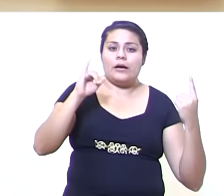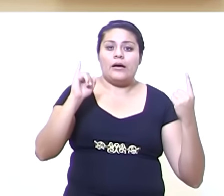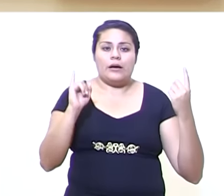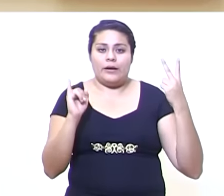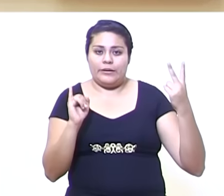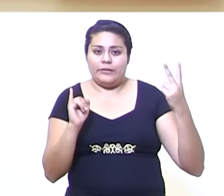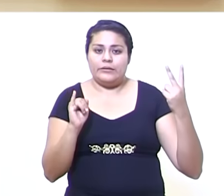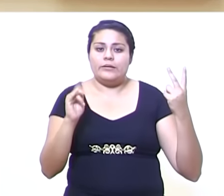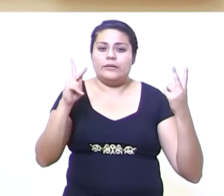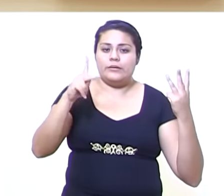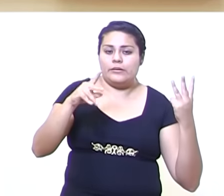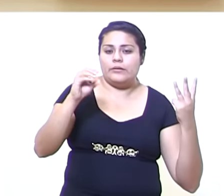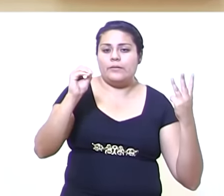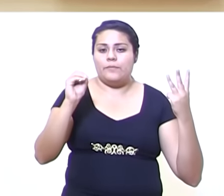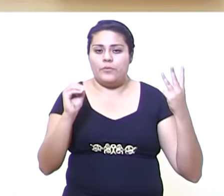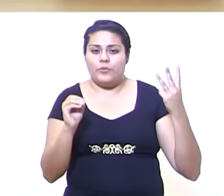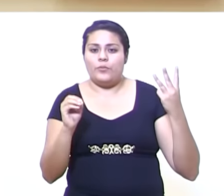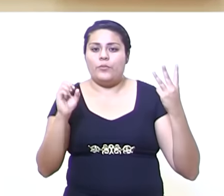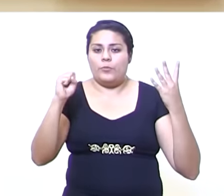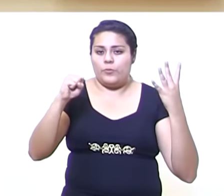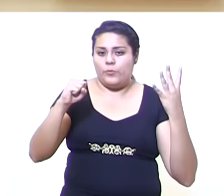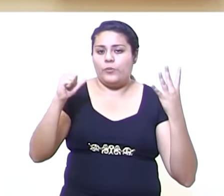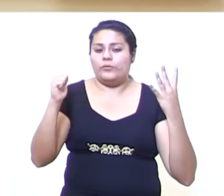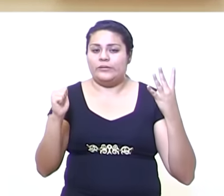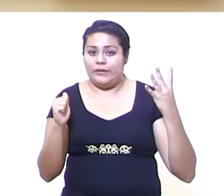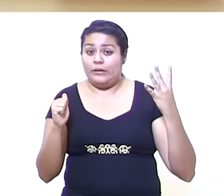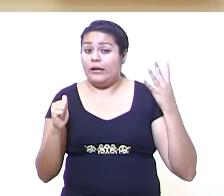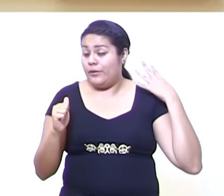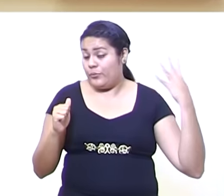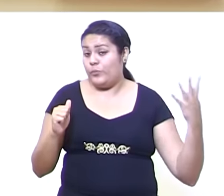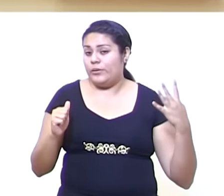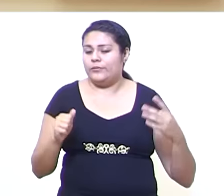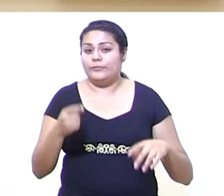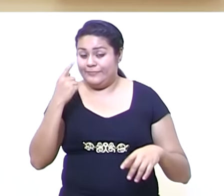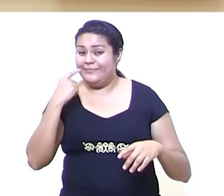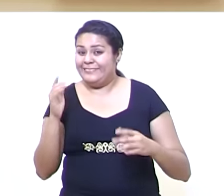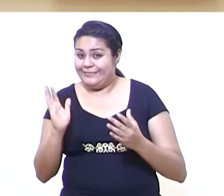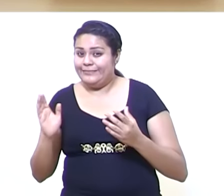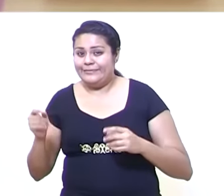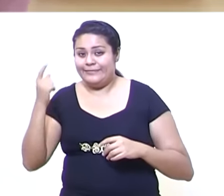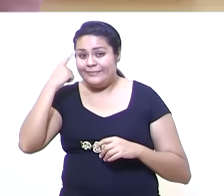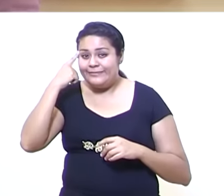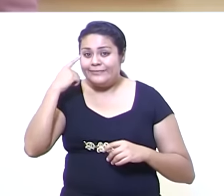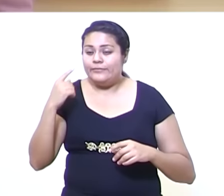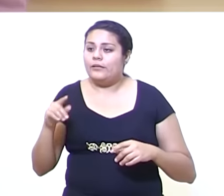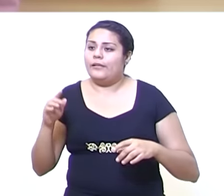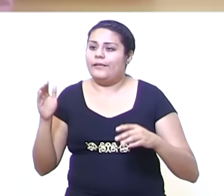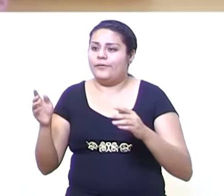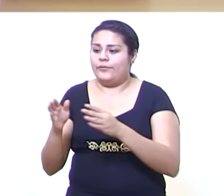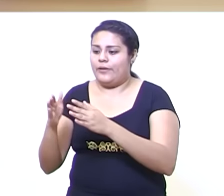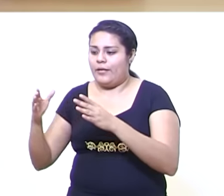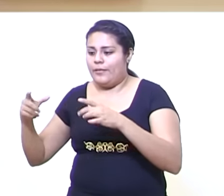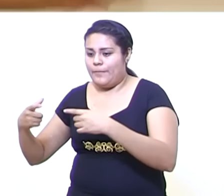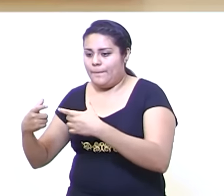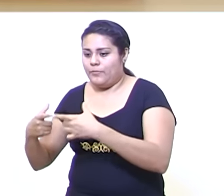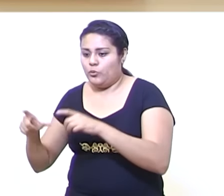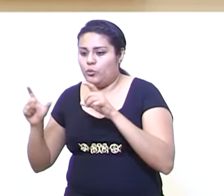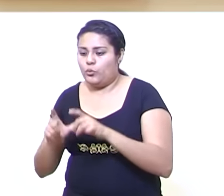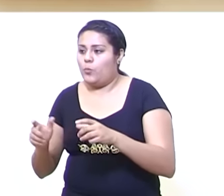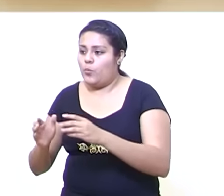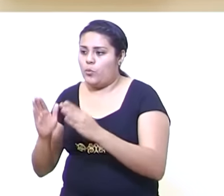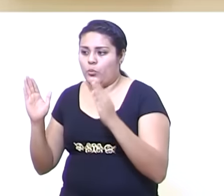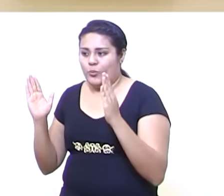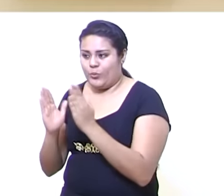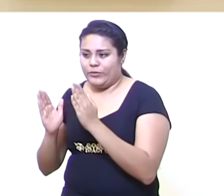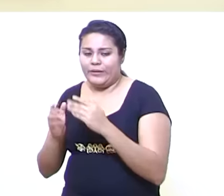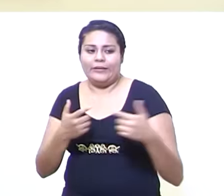Hemos clasificado las palabras por largas y cortas.